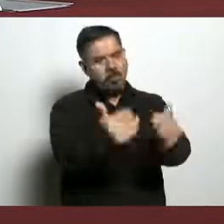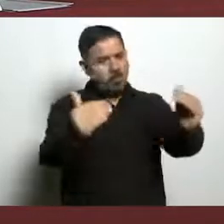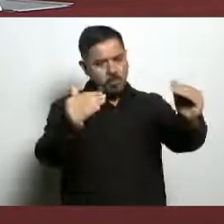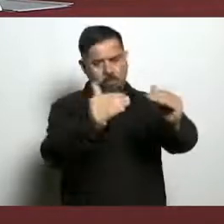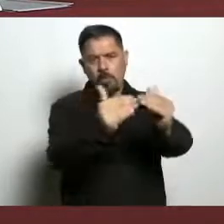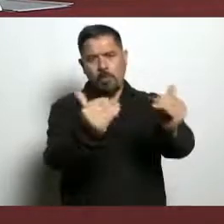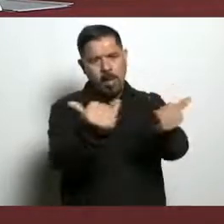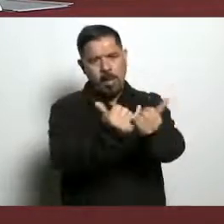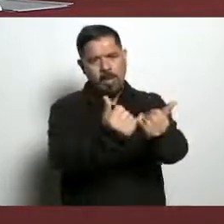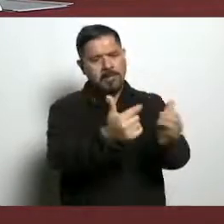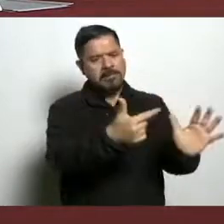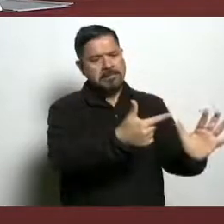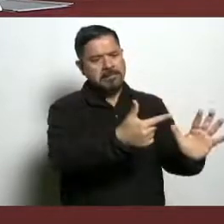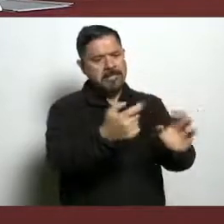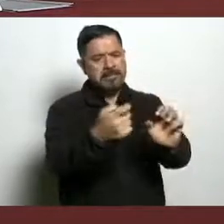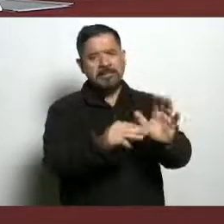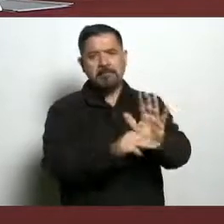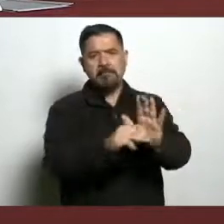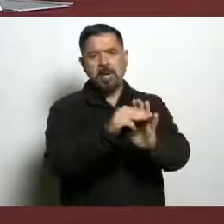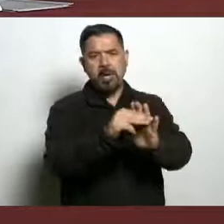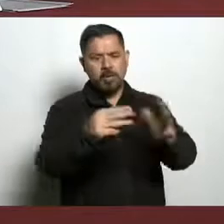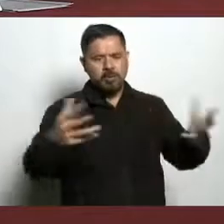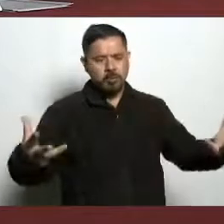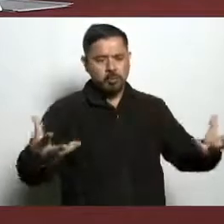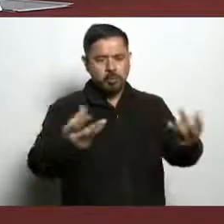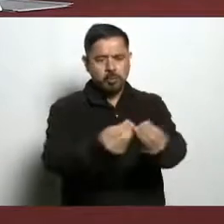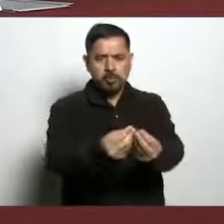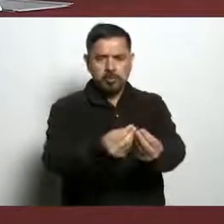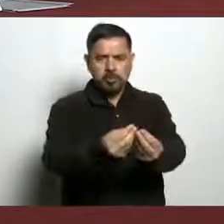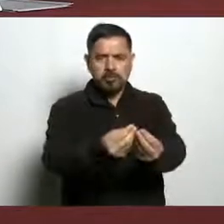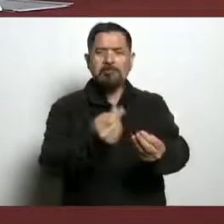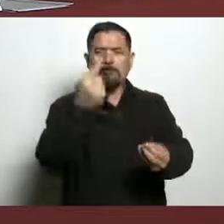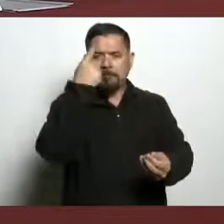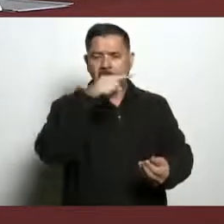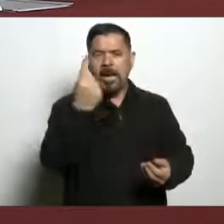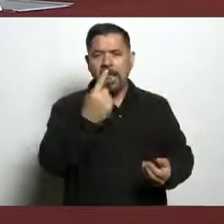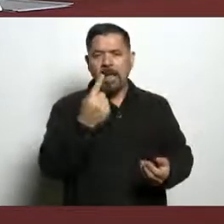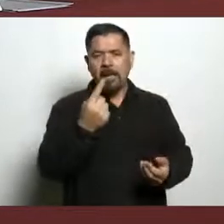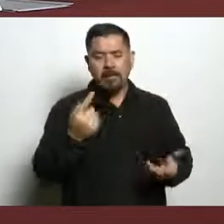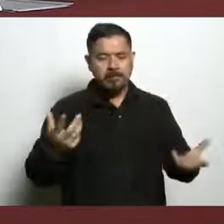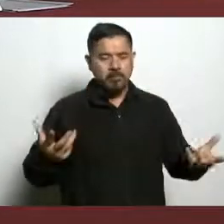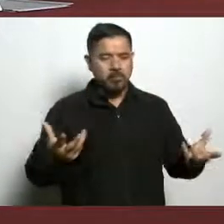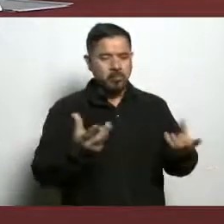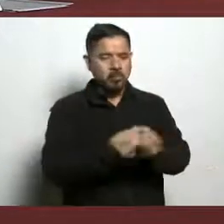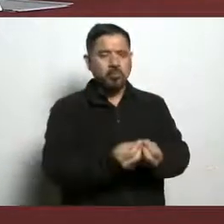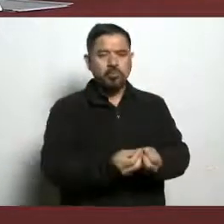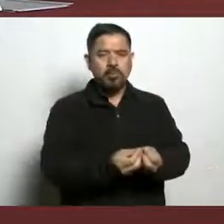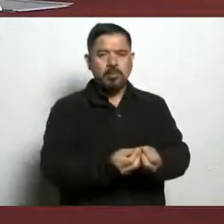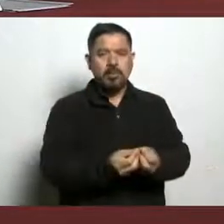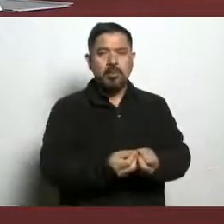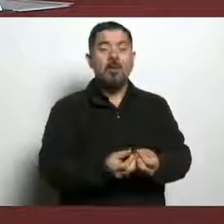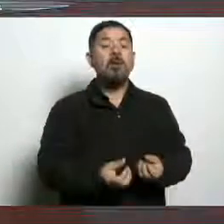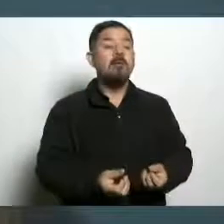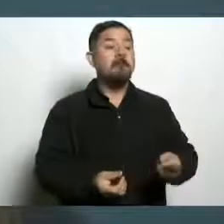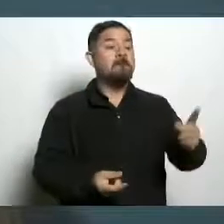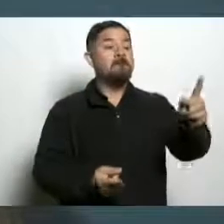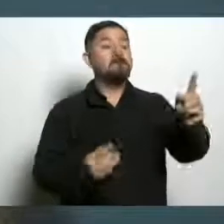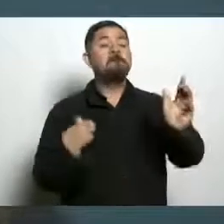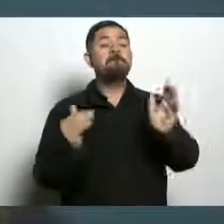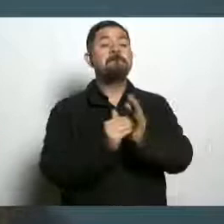igual, otros 300 millones, para que así más de 1,000